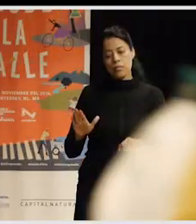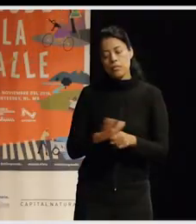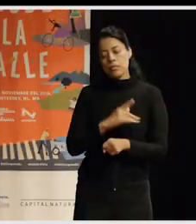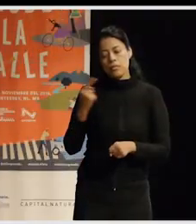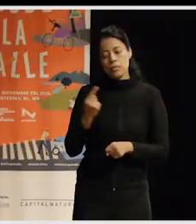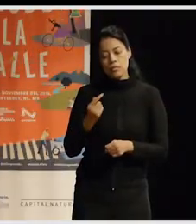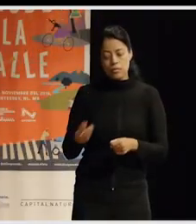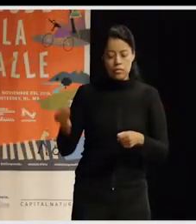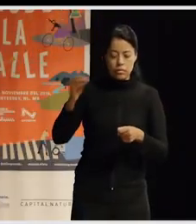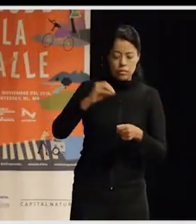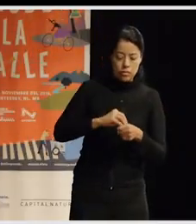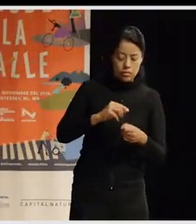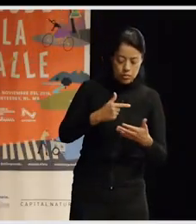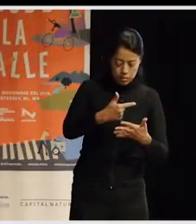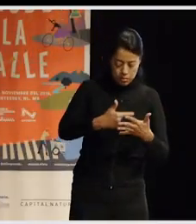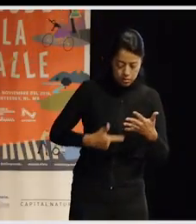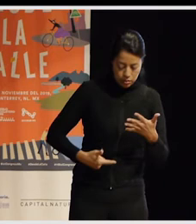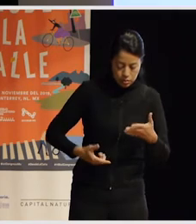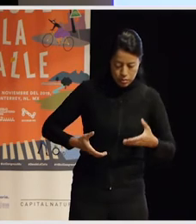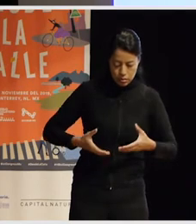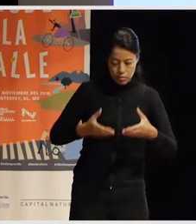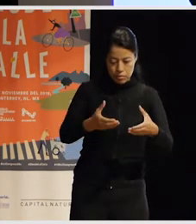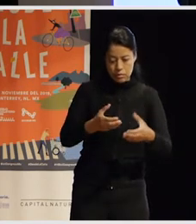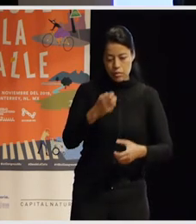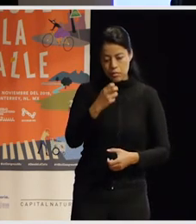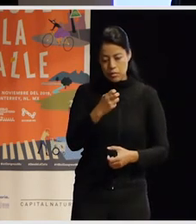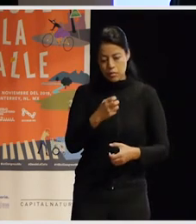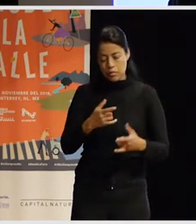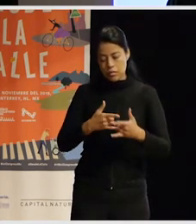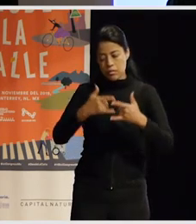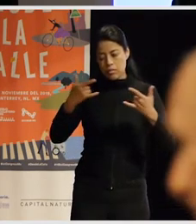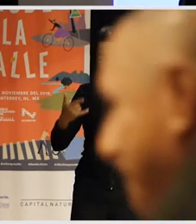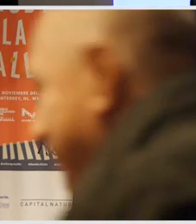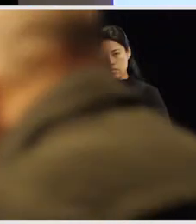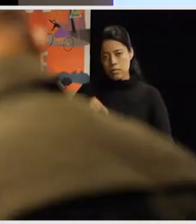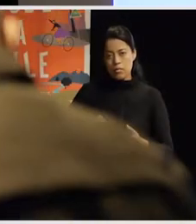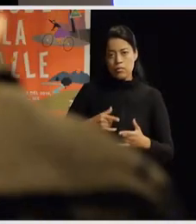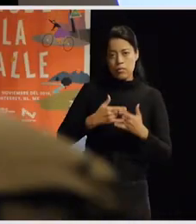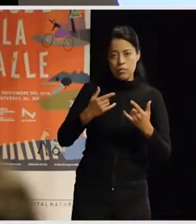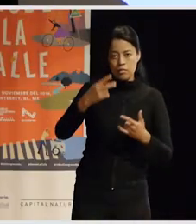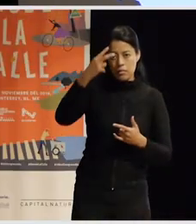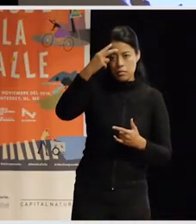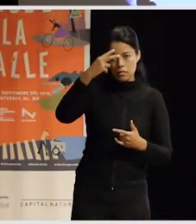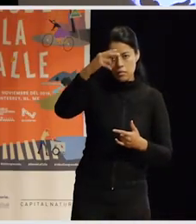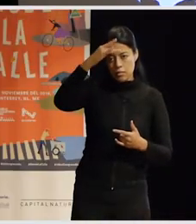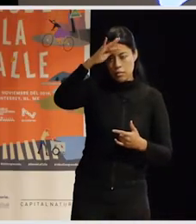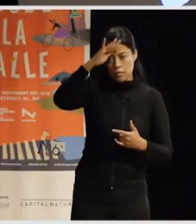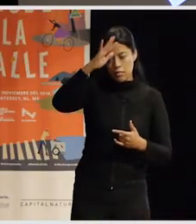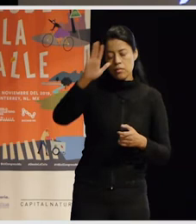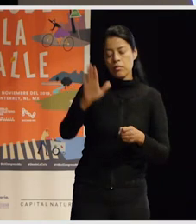implementamos los lineamientos del manual de calles y esto ha sido histórico aquí en la ciudad de monterrey porque